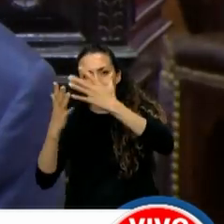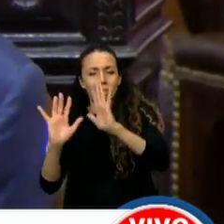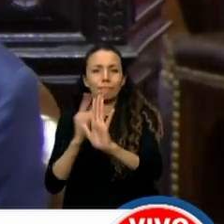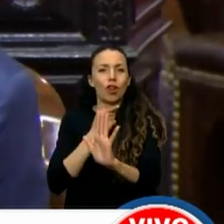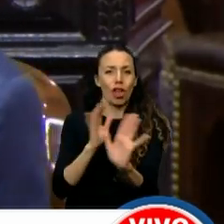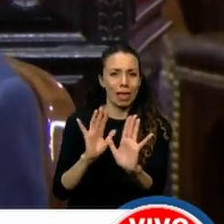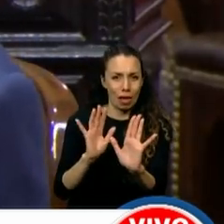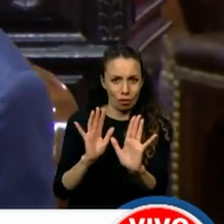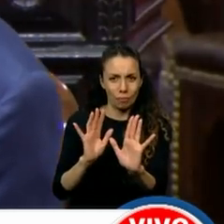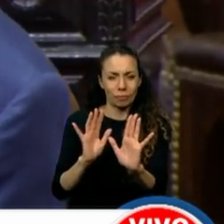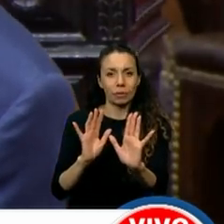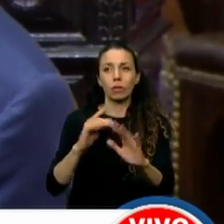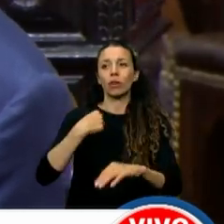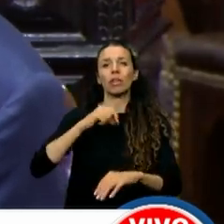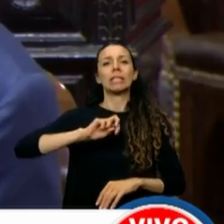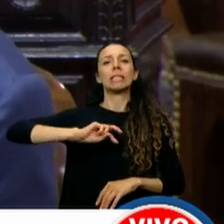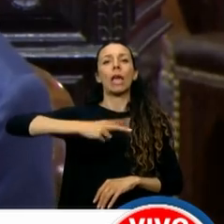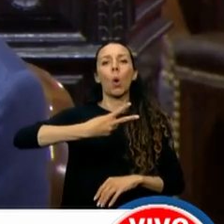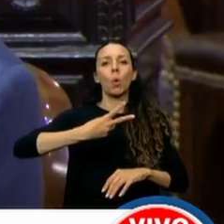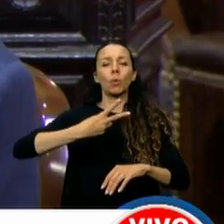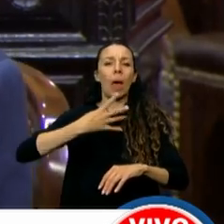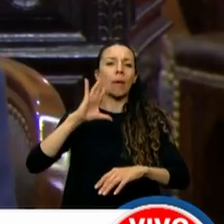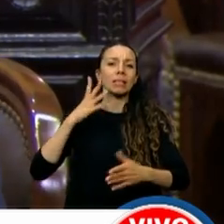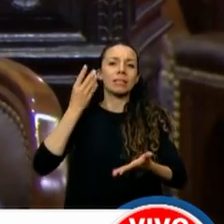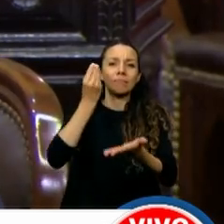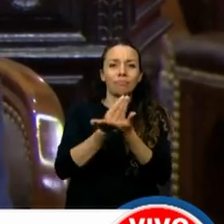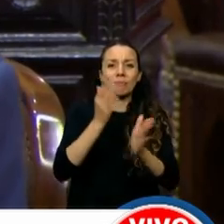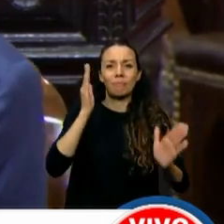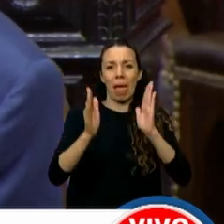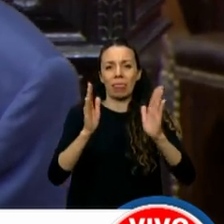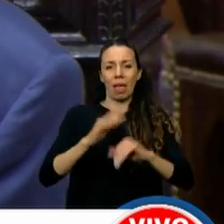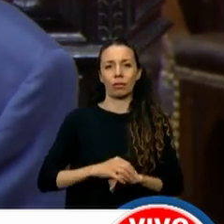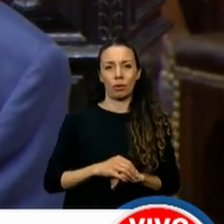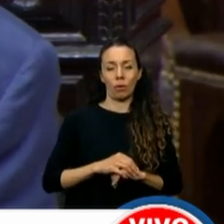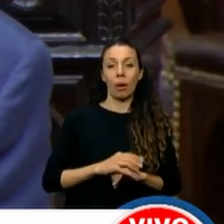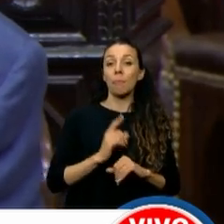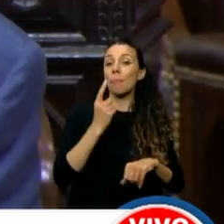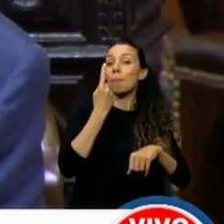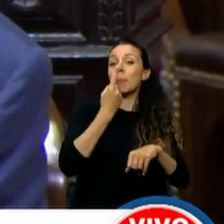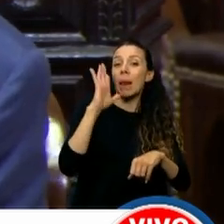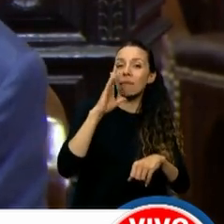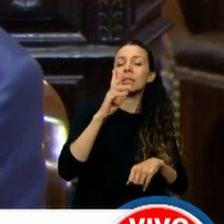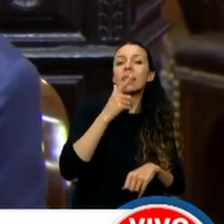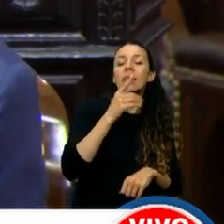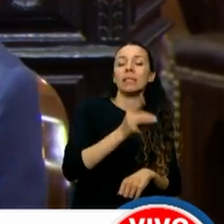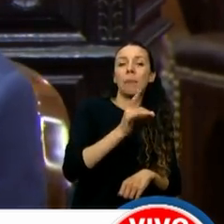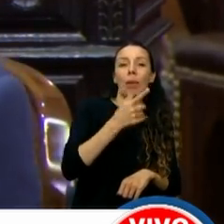yo estoy iniciando mi segundo mandato cuando me tocó asumir en diciembre del 2017